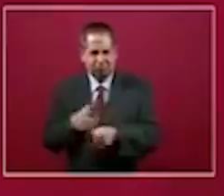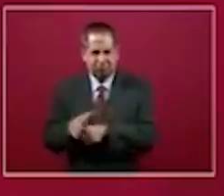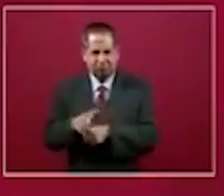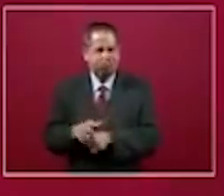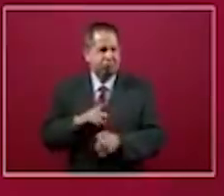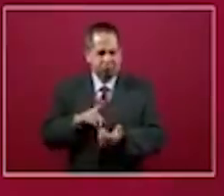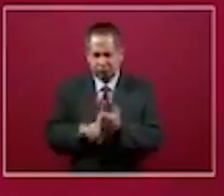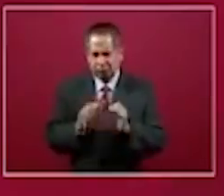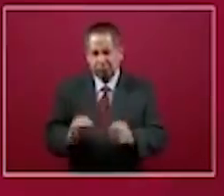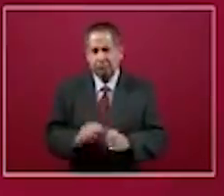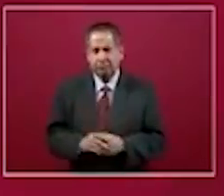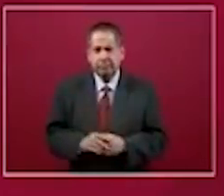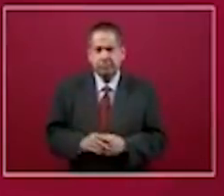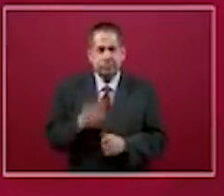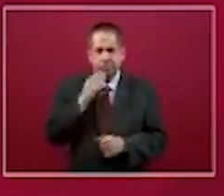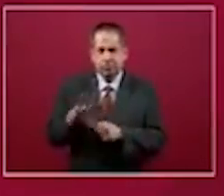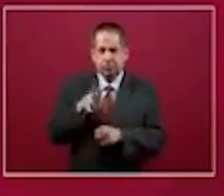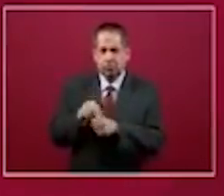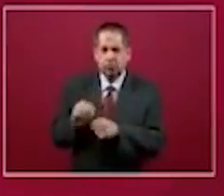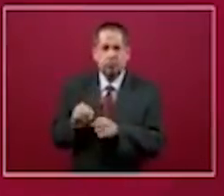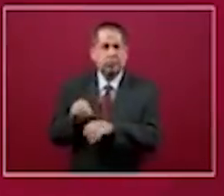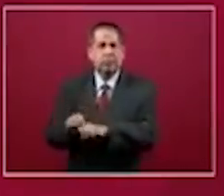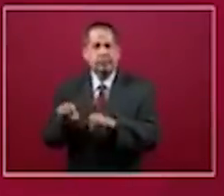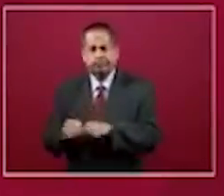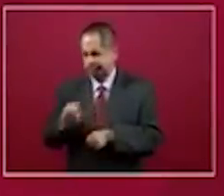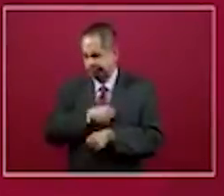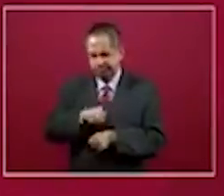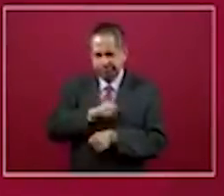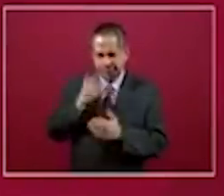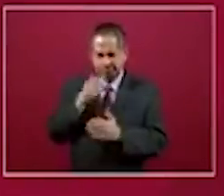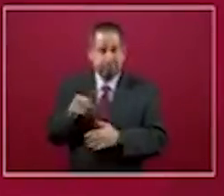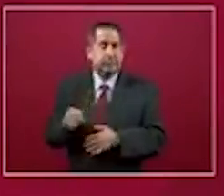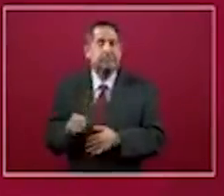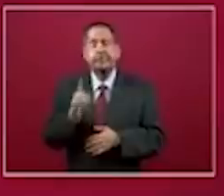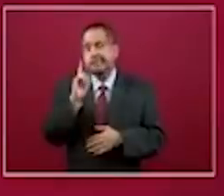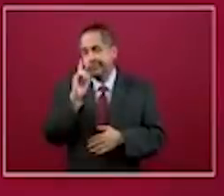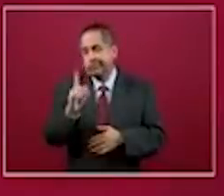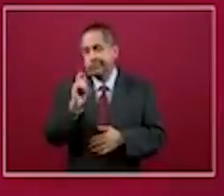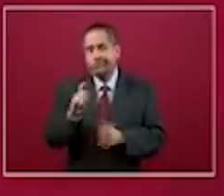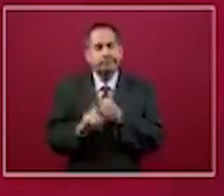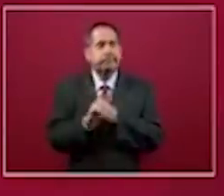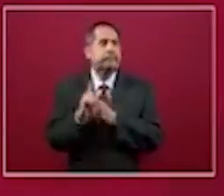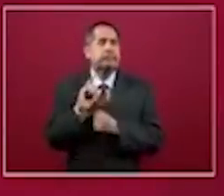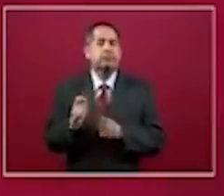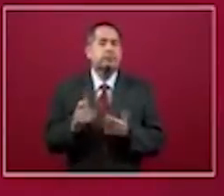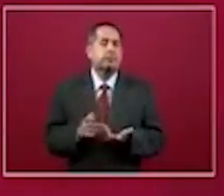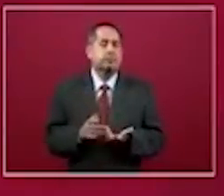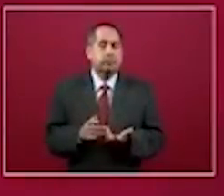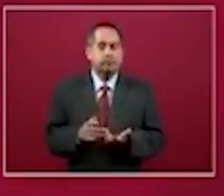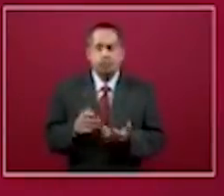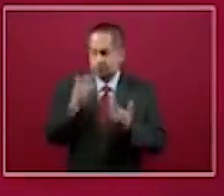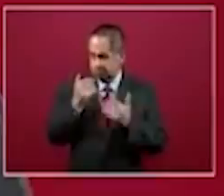está muy bien integrado el equipo de salud. Tenemos el problema de